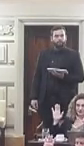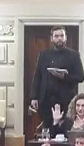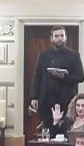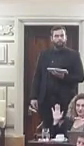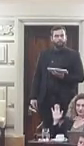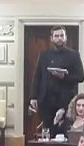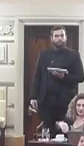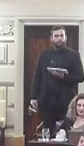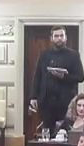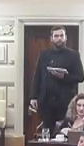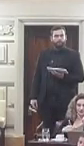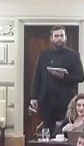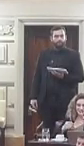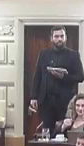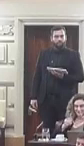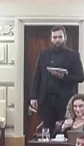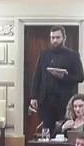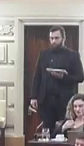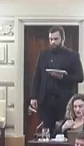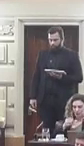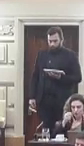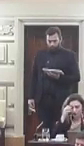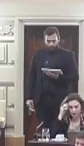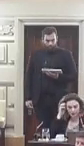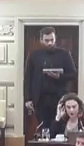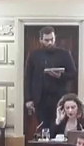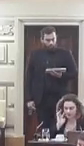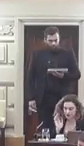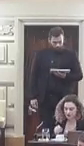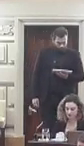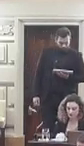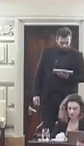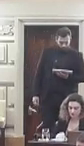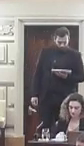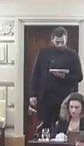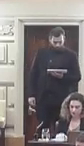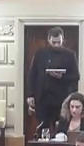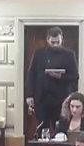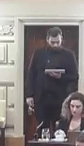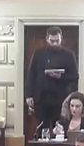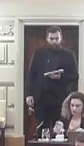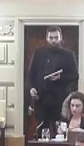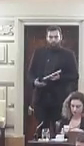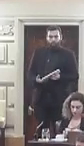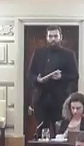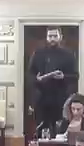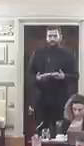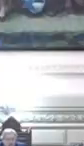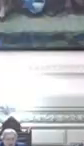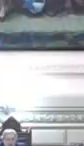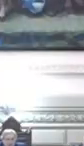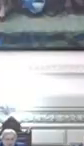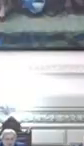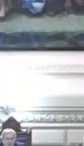resulta aprobado. Voy entonces a poner a consideración el proyecto de ley en general, teniendo en cuenta las abstenciones manifestadas